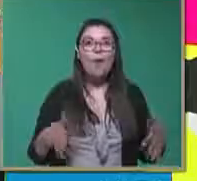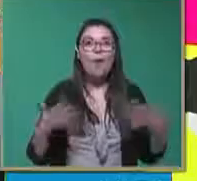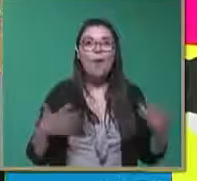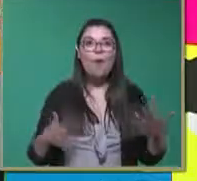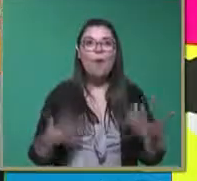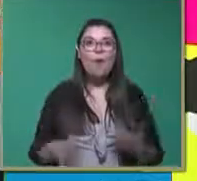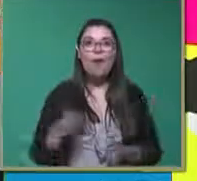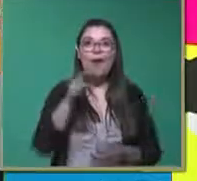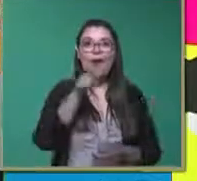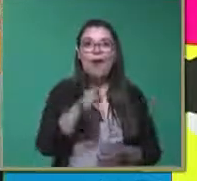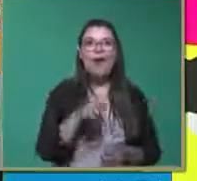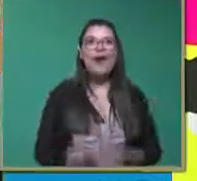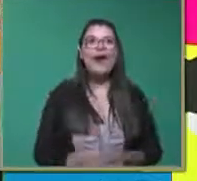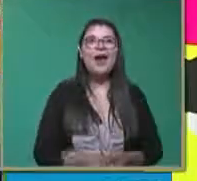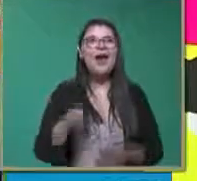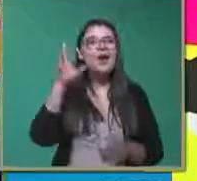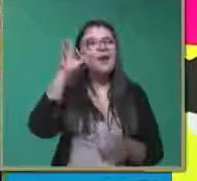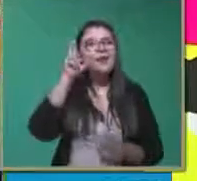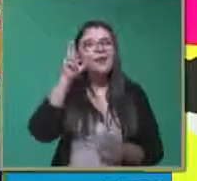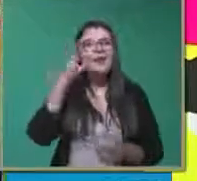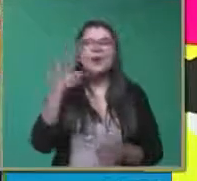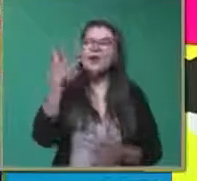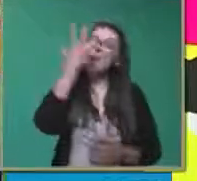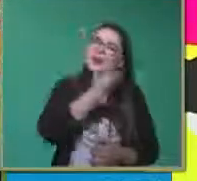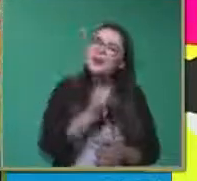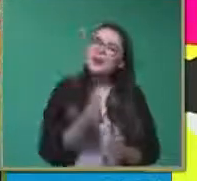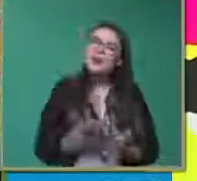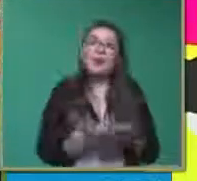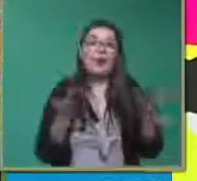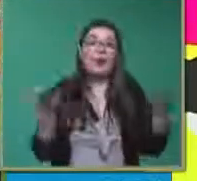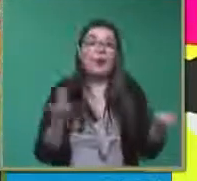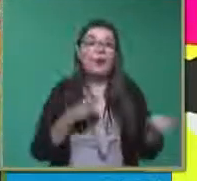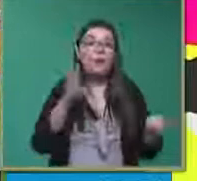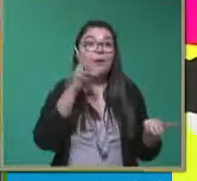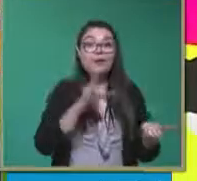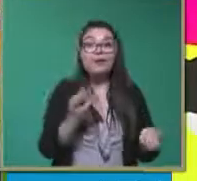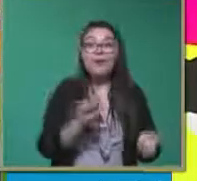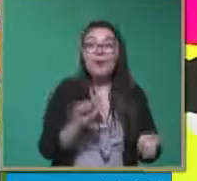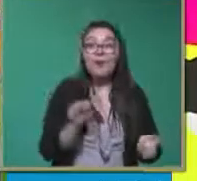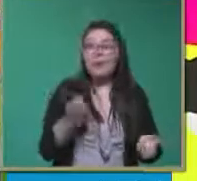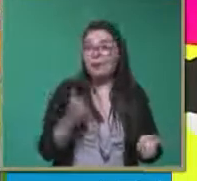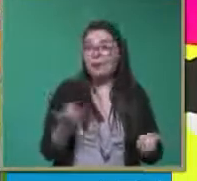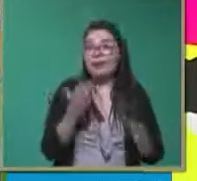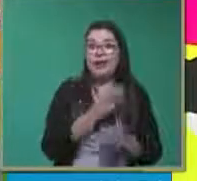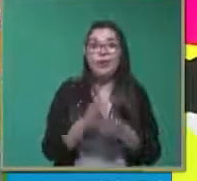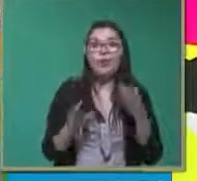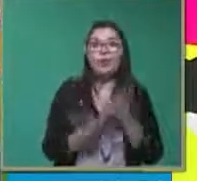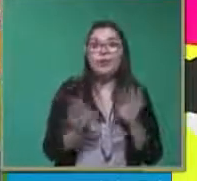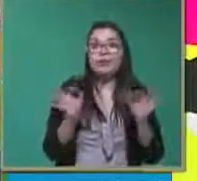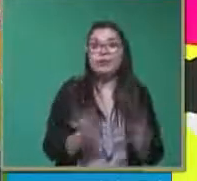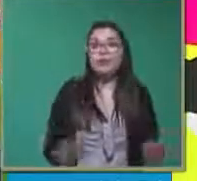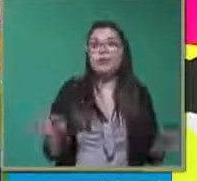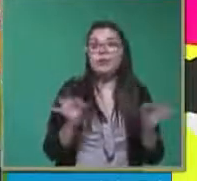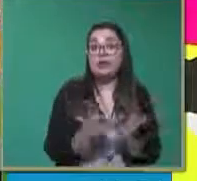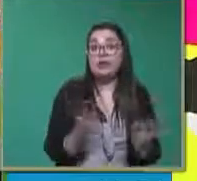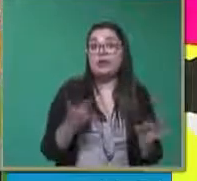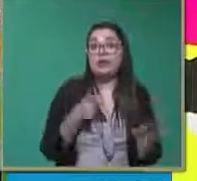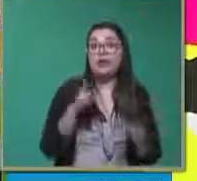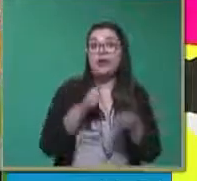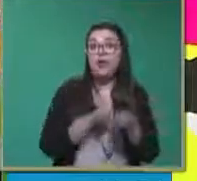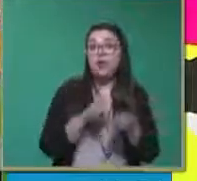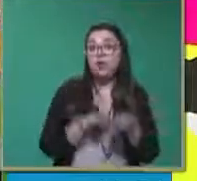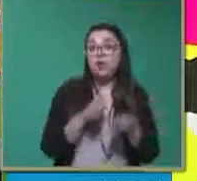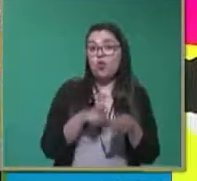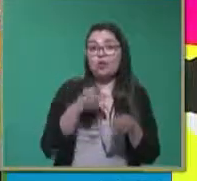¡Ay, qué hermoso! Y ahora vamos a ver otro detalle muy importante, los colores del conejo. Maestra Julie, ¿qué conejo